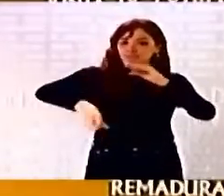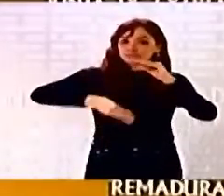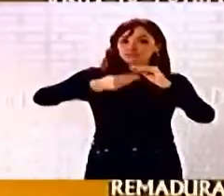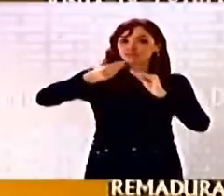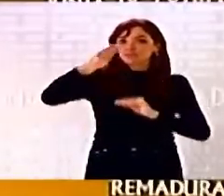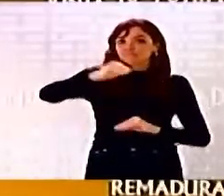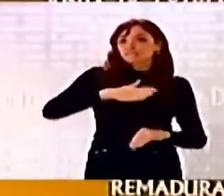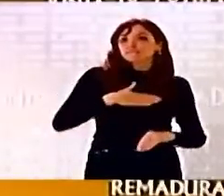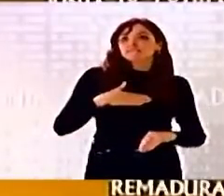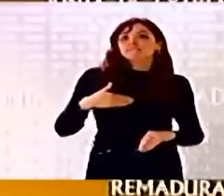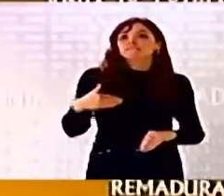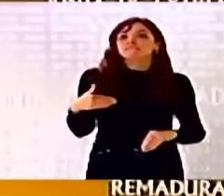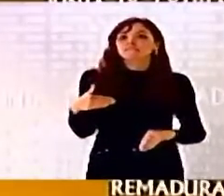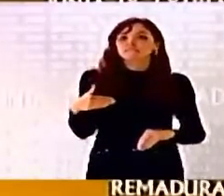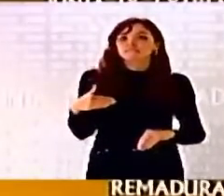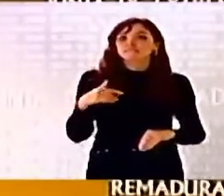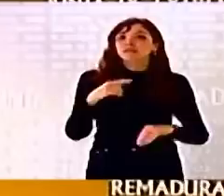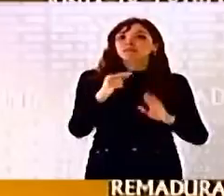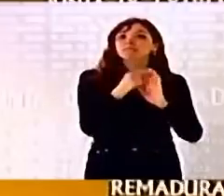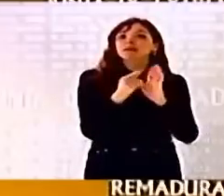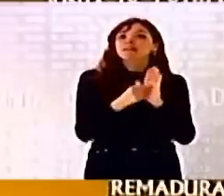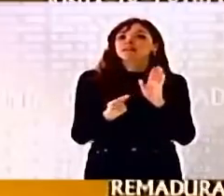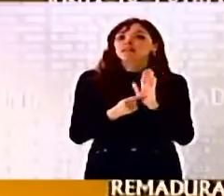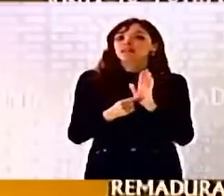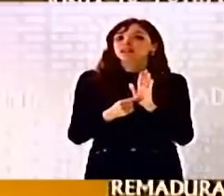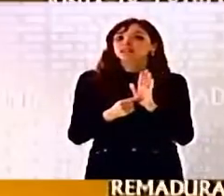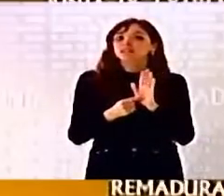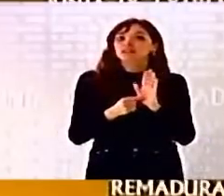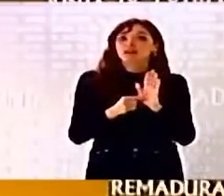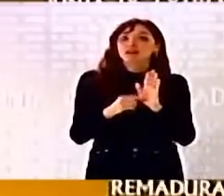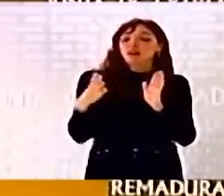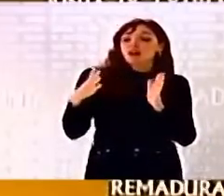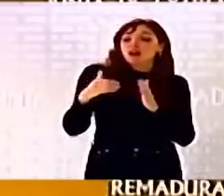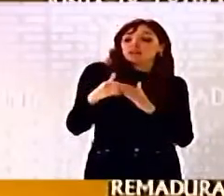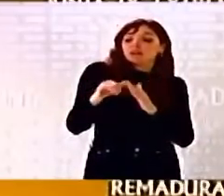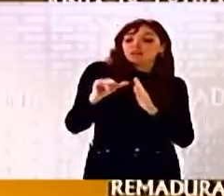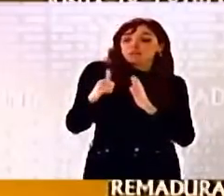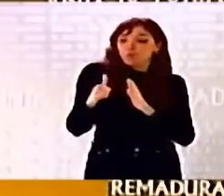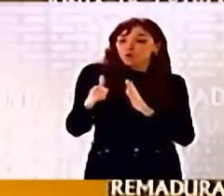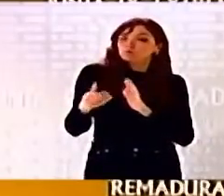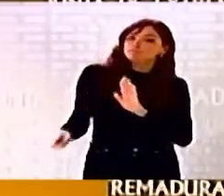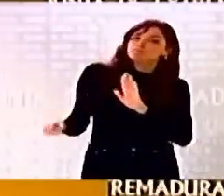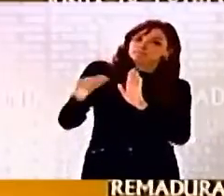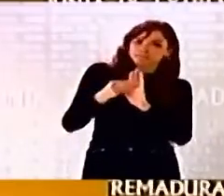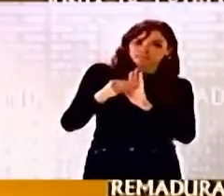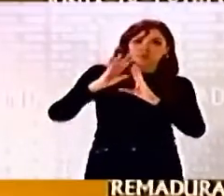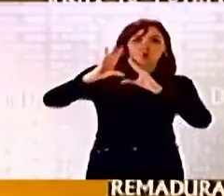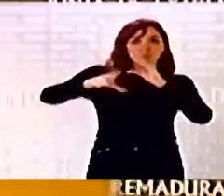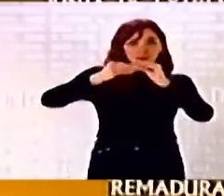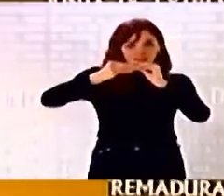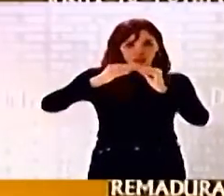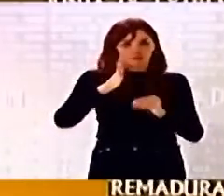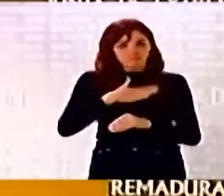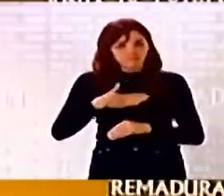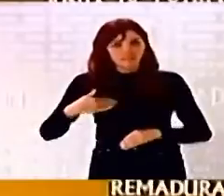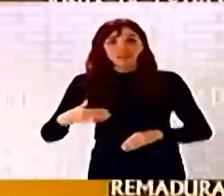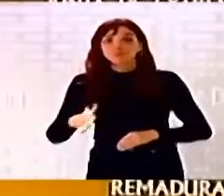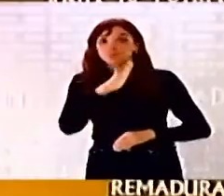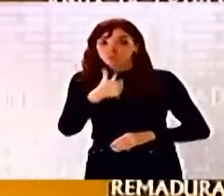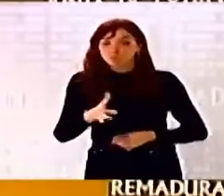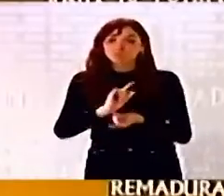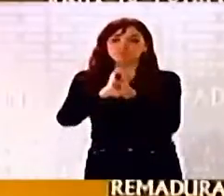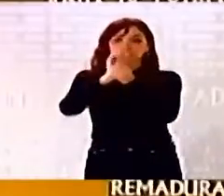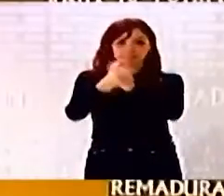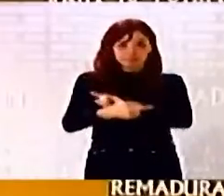las medidas decretadas hasta la fecha. En consecuencia de este análisis, modificamos